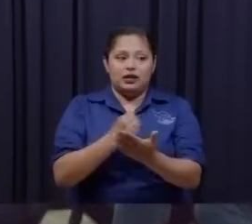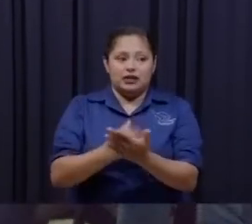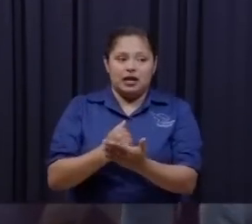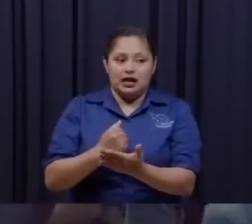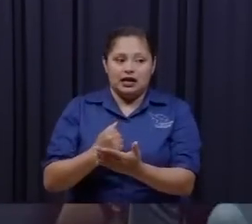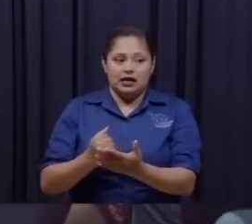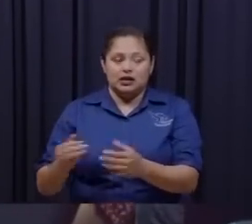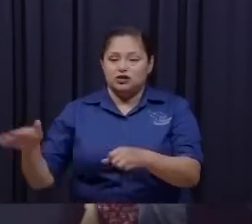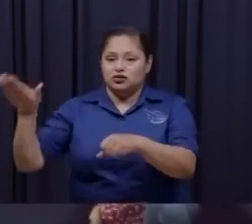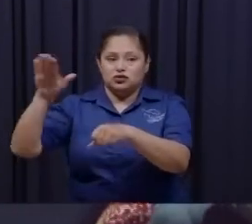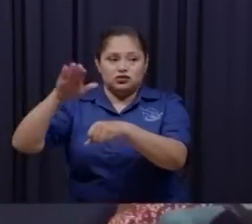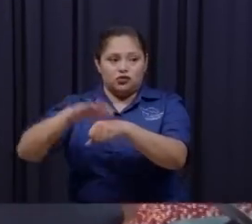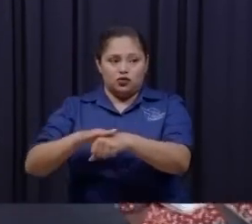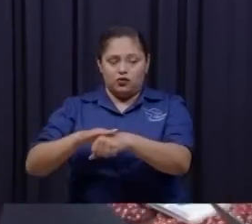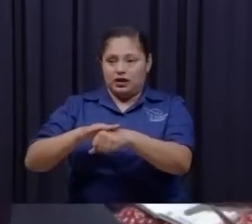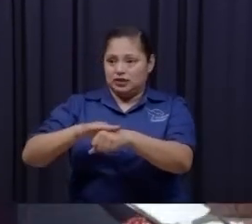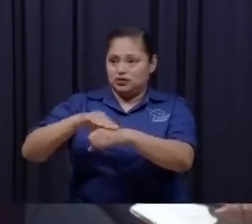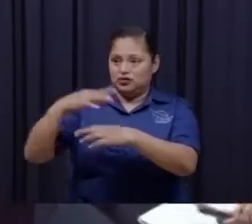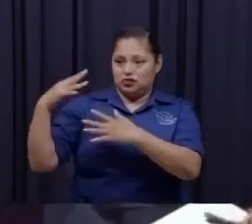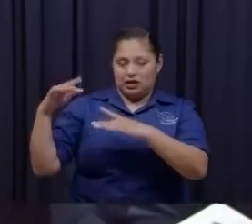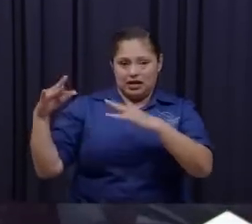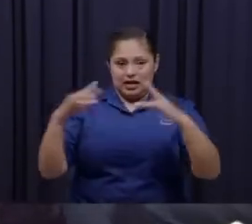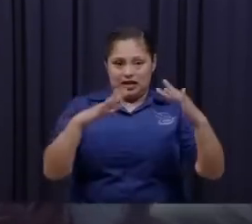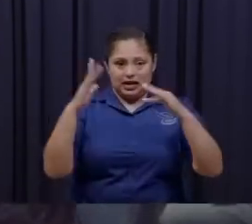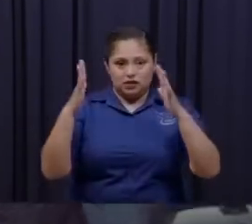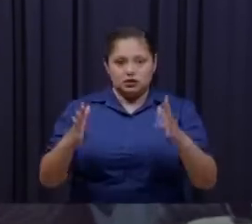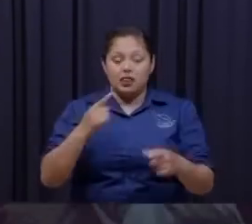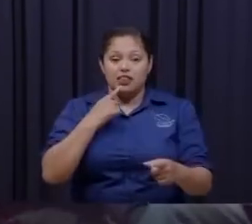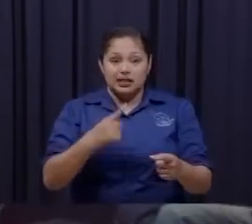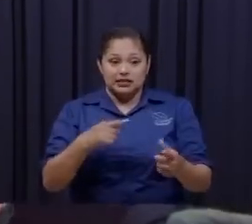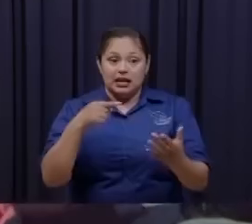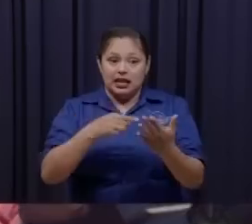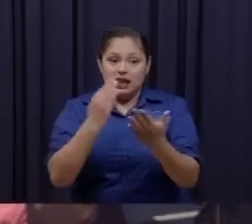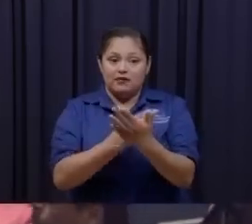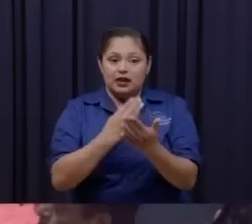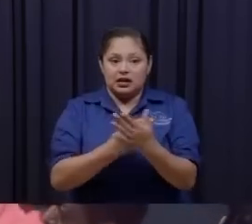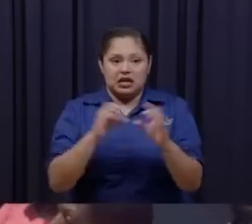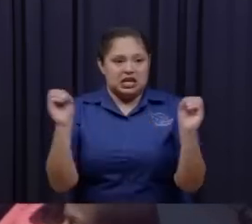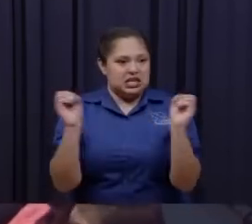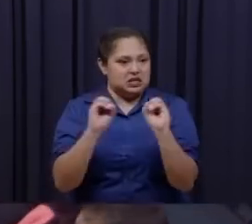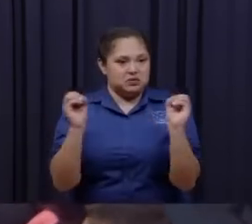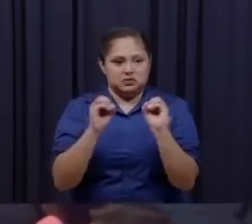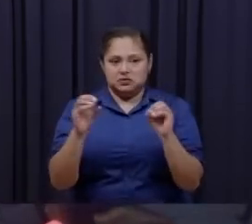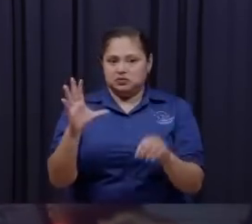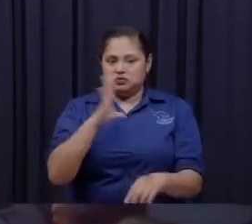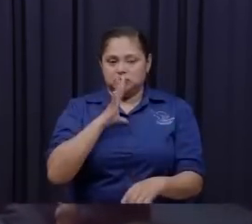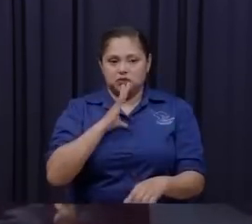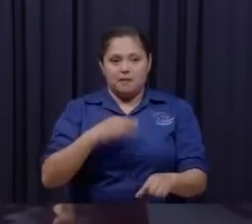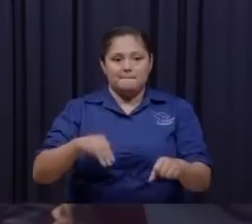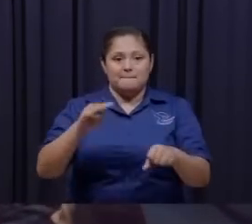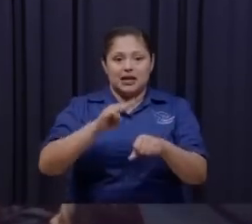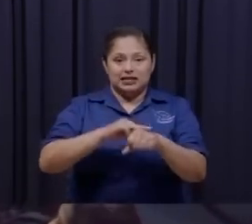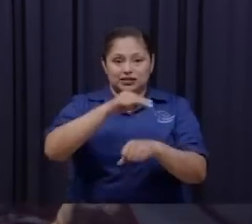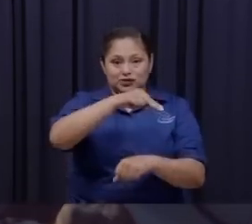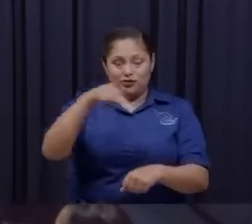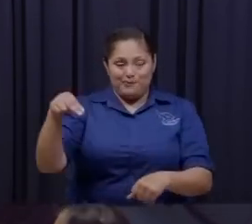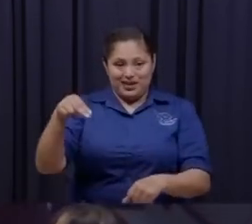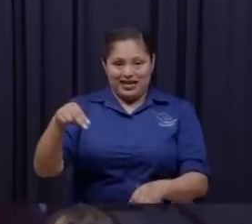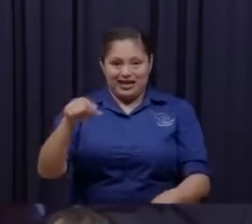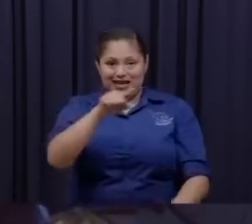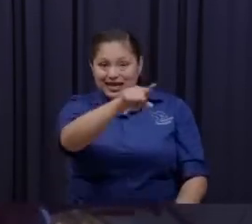guerreros. Pero dice la Biblia que ninguno tuvo mayor renombre que esos